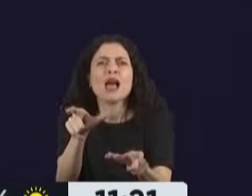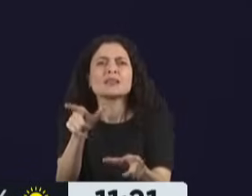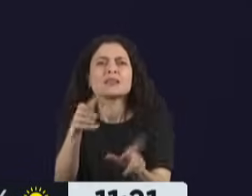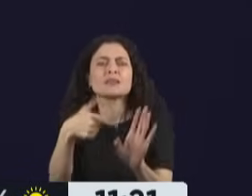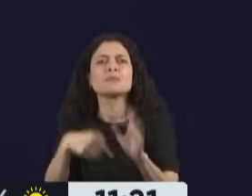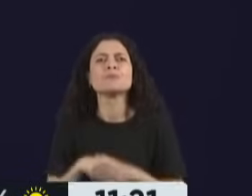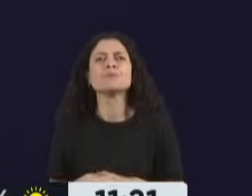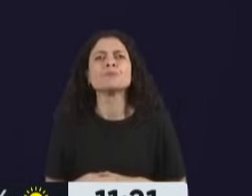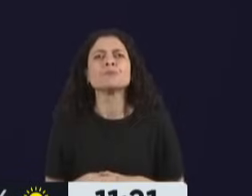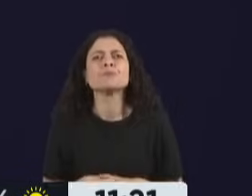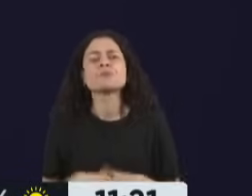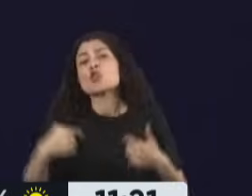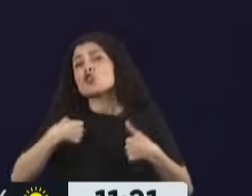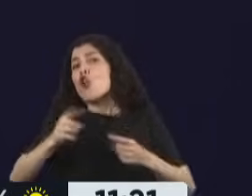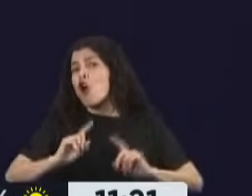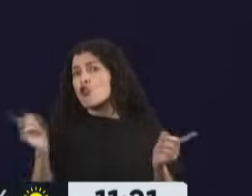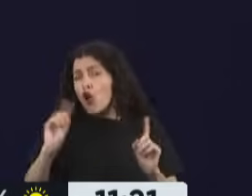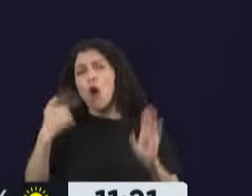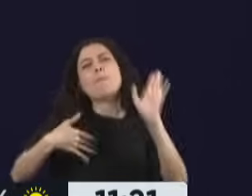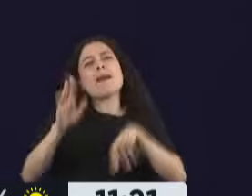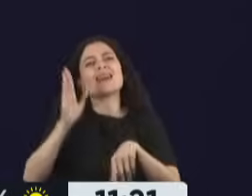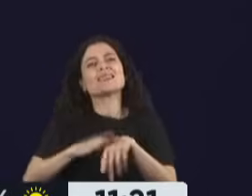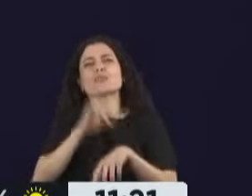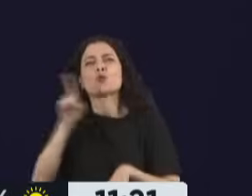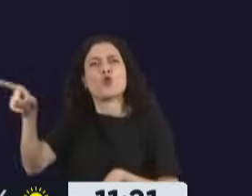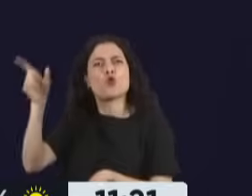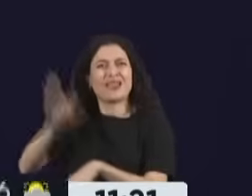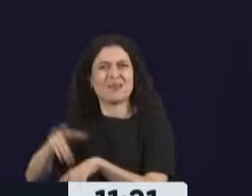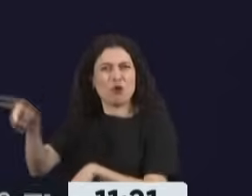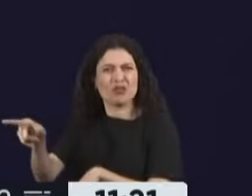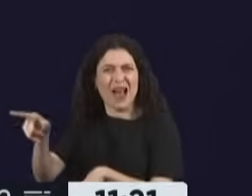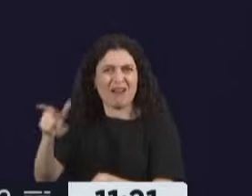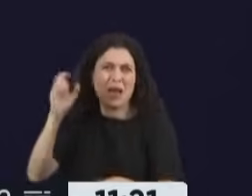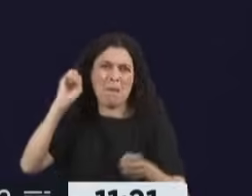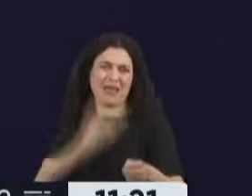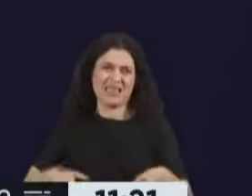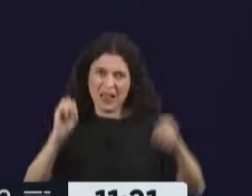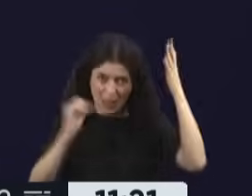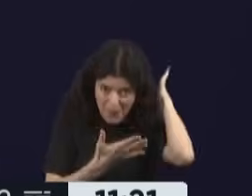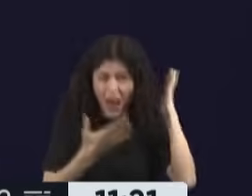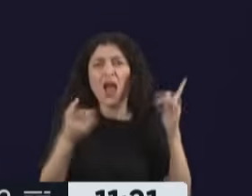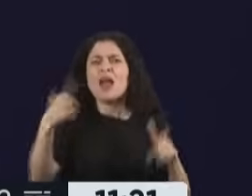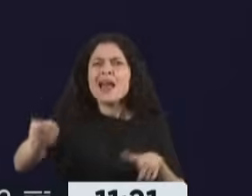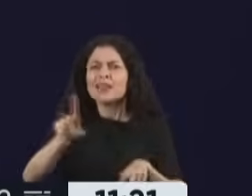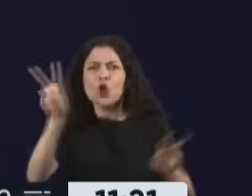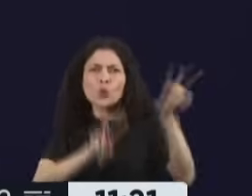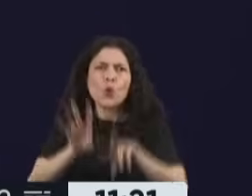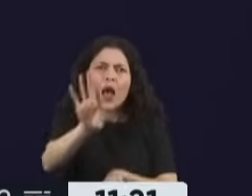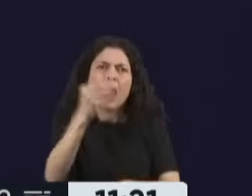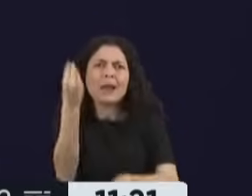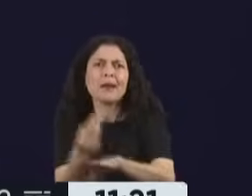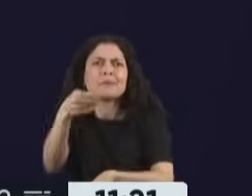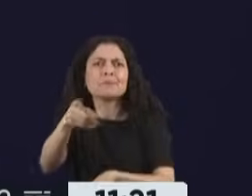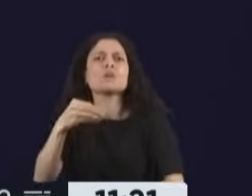pero tanto el jefe de gabinete como el presidente de la Nación han optado por esta persona, o por sus cualidades, o